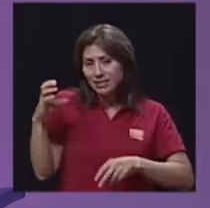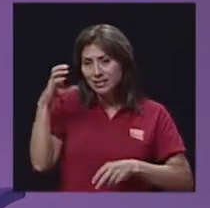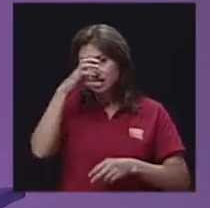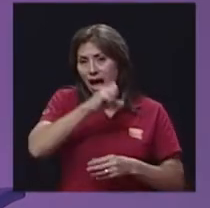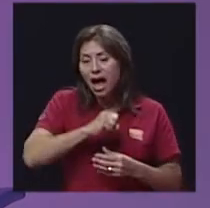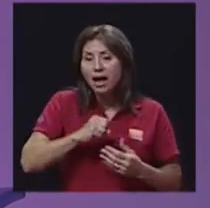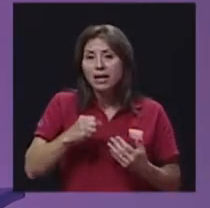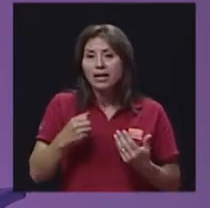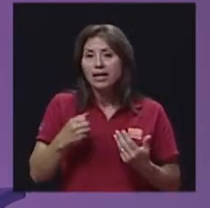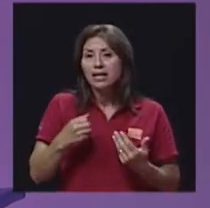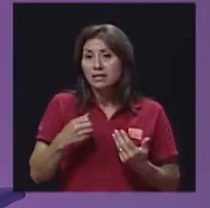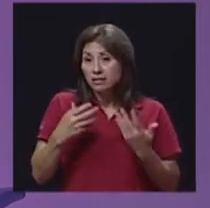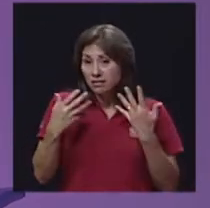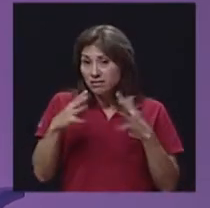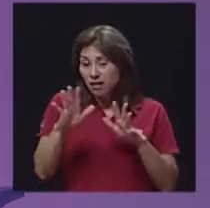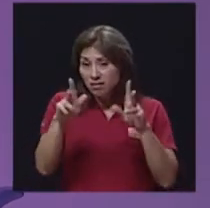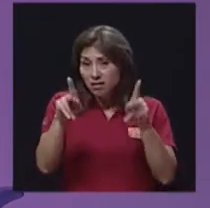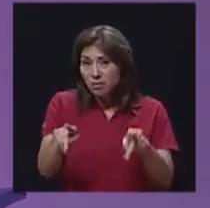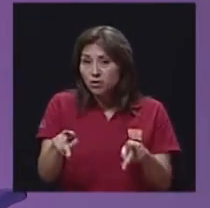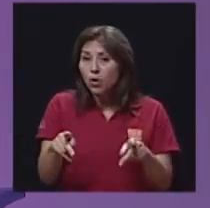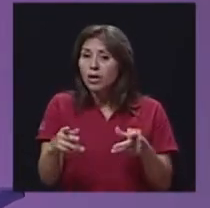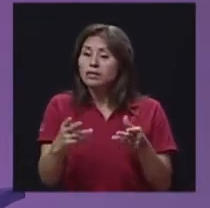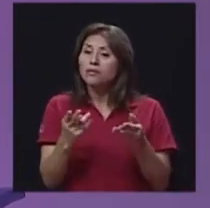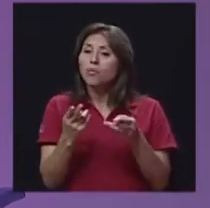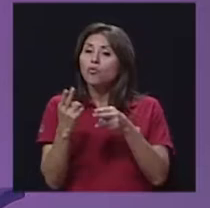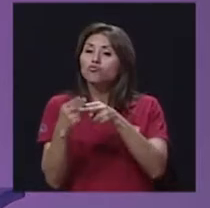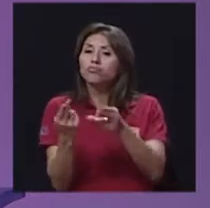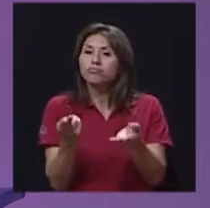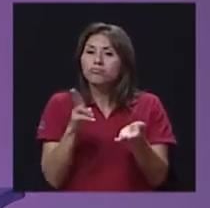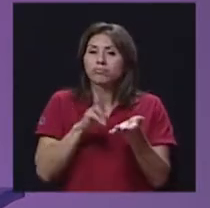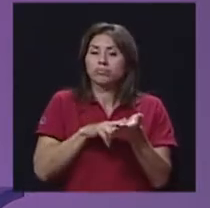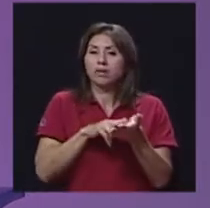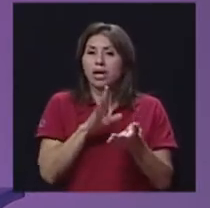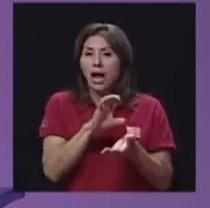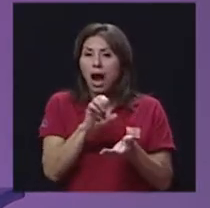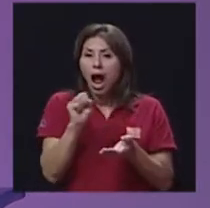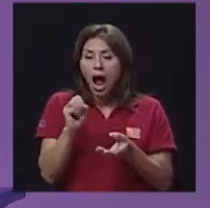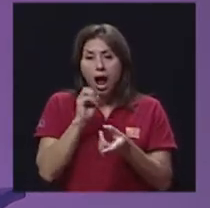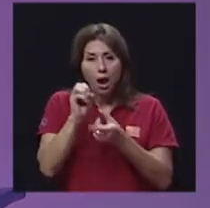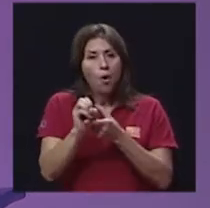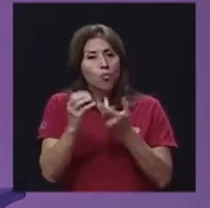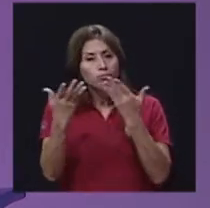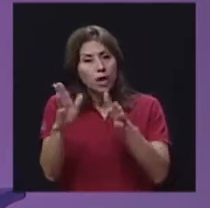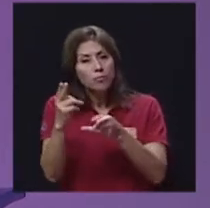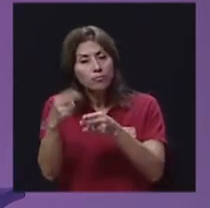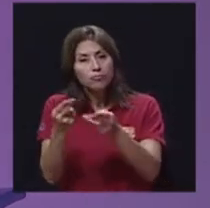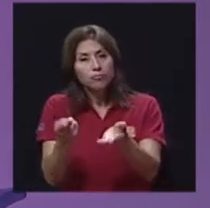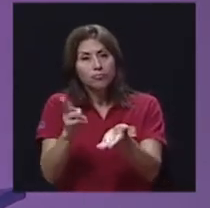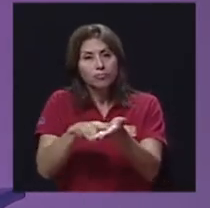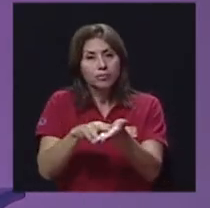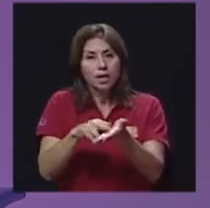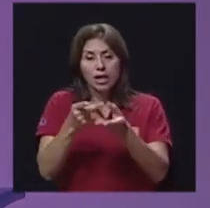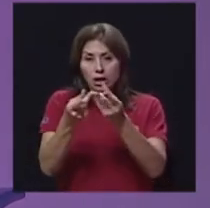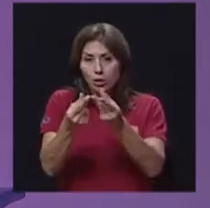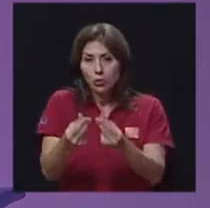si están registrados en la caja, en tributación directa, pero muchas veces son empleos informales lo que tienen los